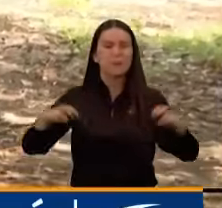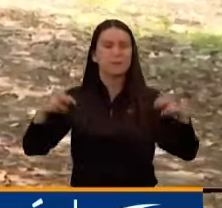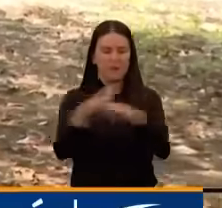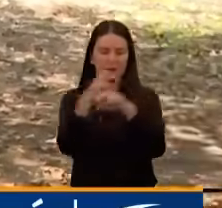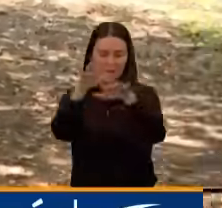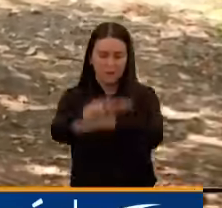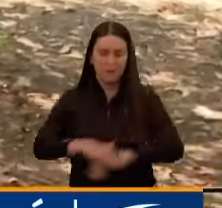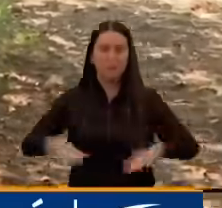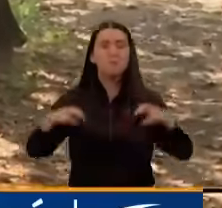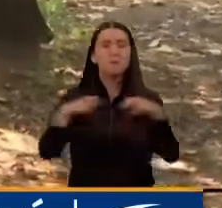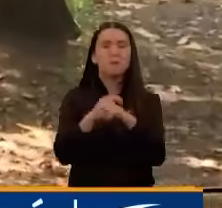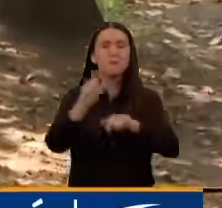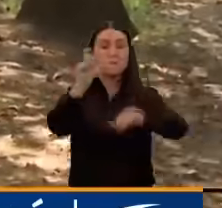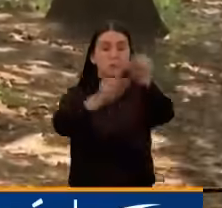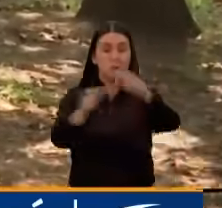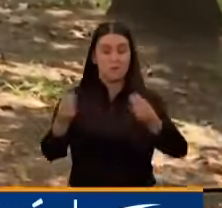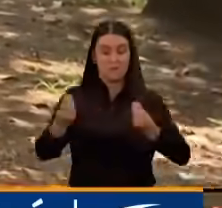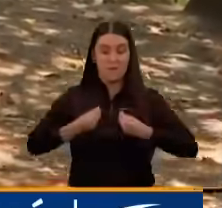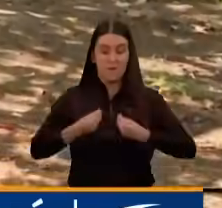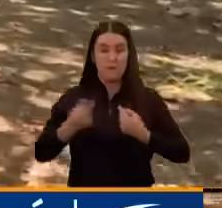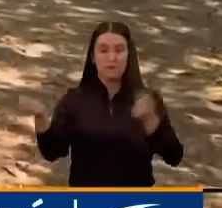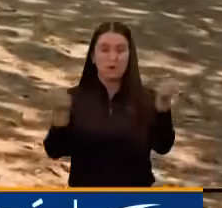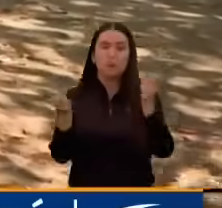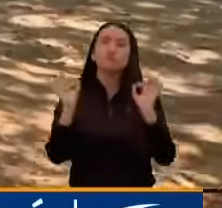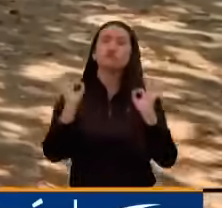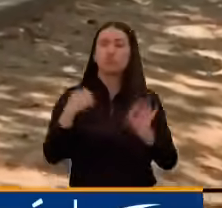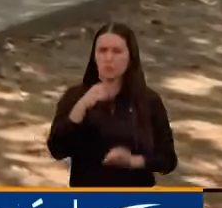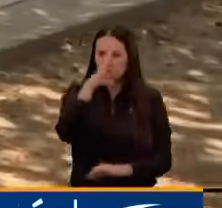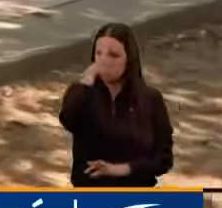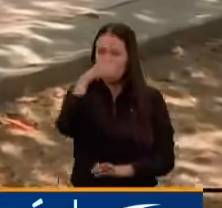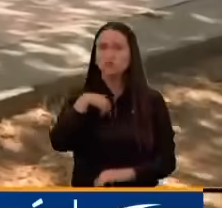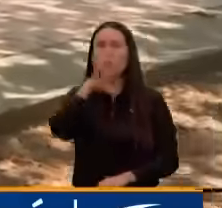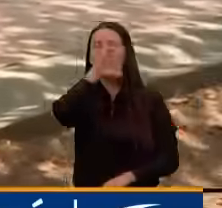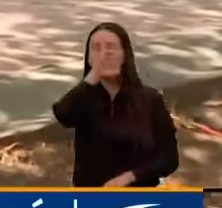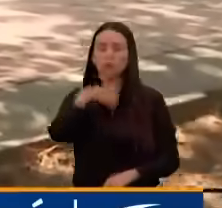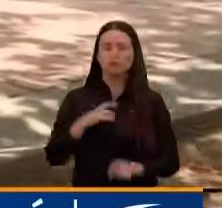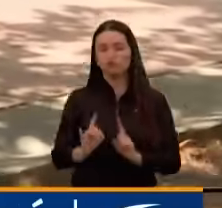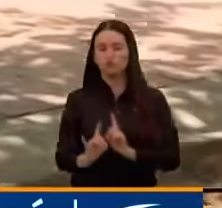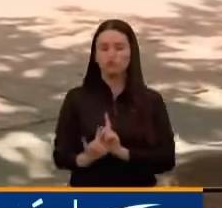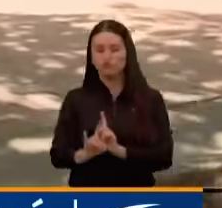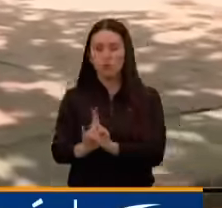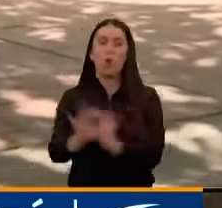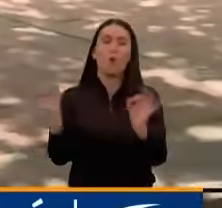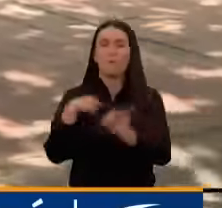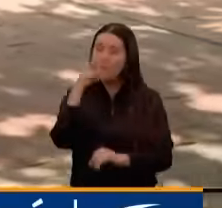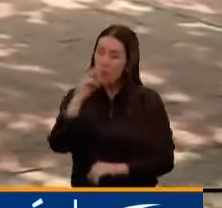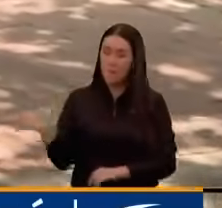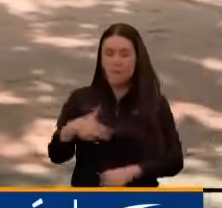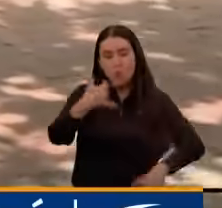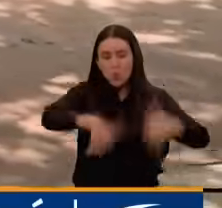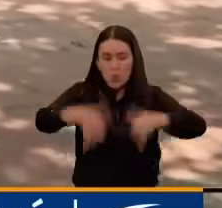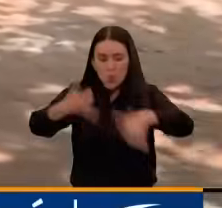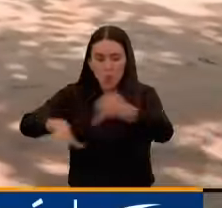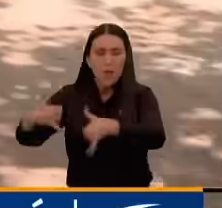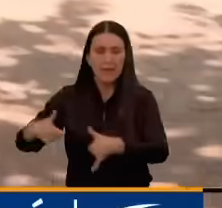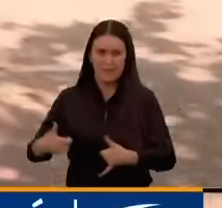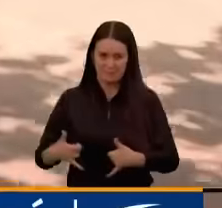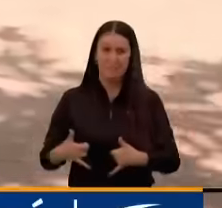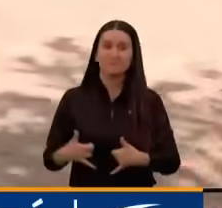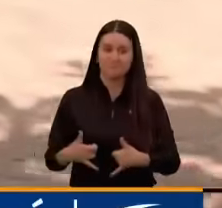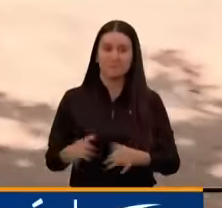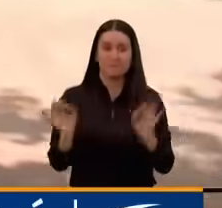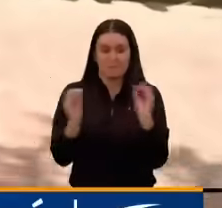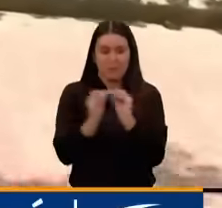donde los habitantes aseguran que aquí salen con sus perros, también salen con sus hijos a jugar y también en el punto exacto